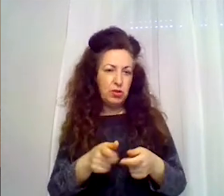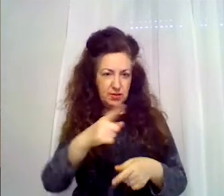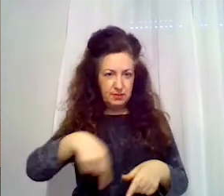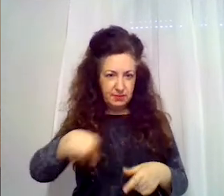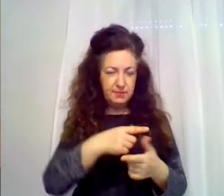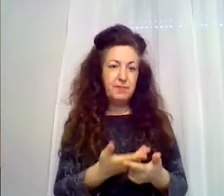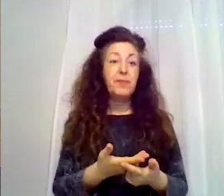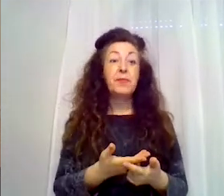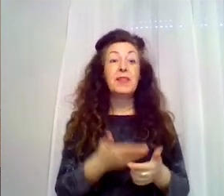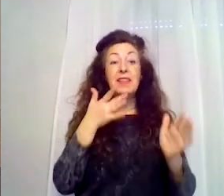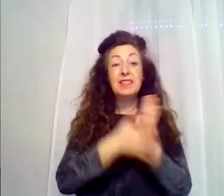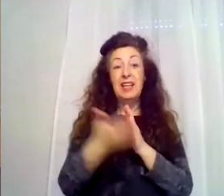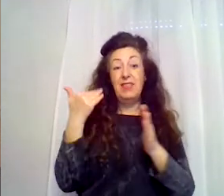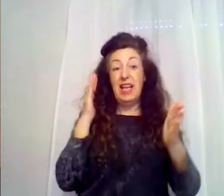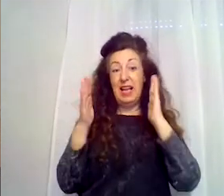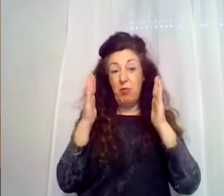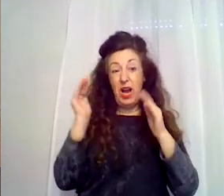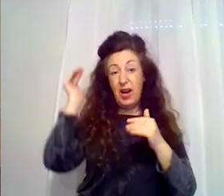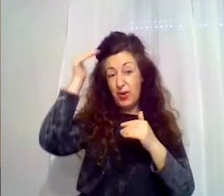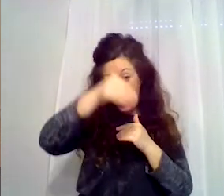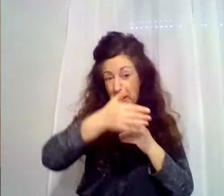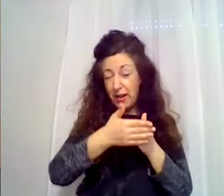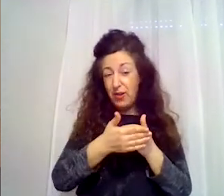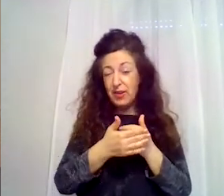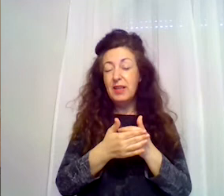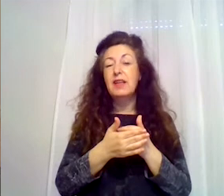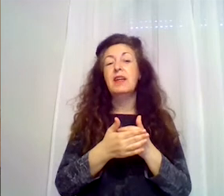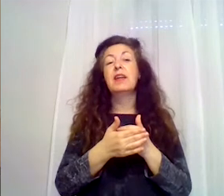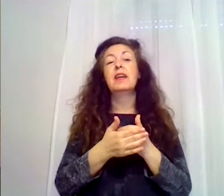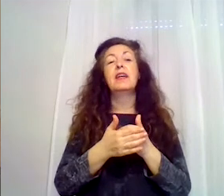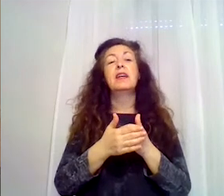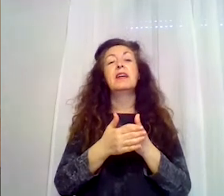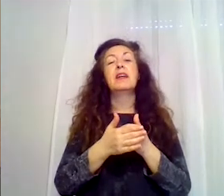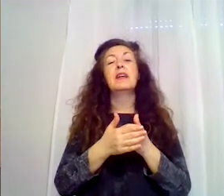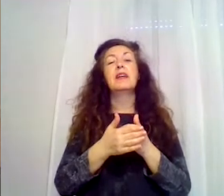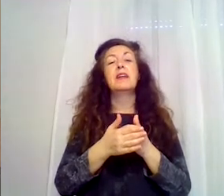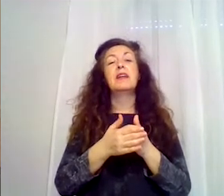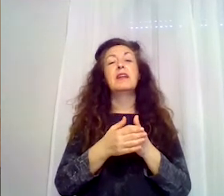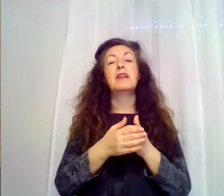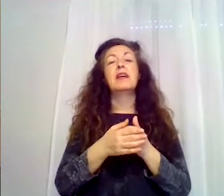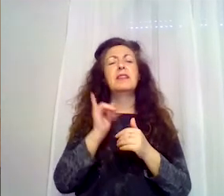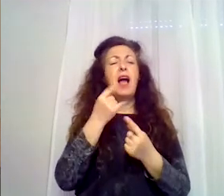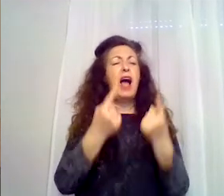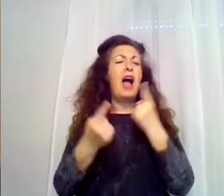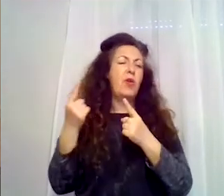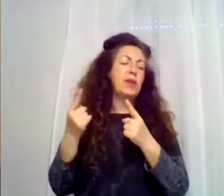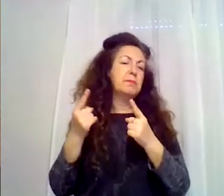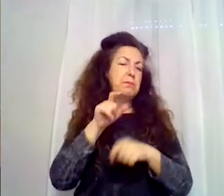se convirtió, que podría haber sido otro filósofo, Hesías, por ejemplo, que predicaba el